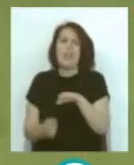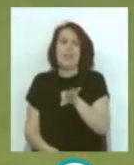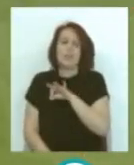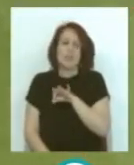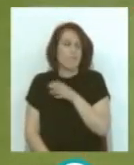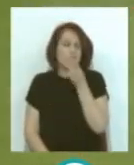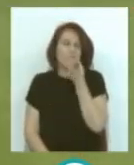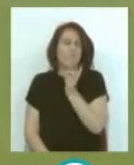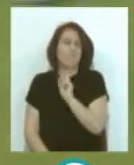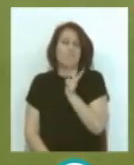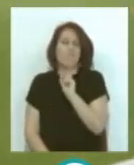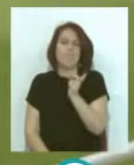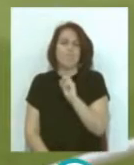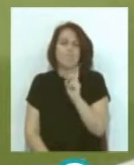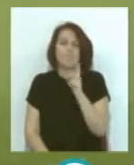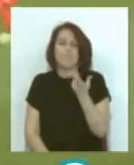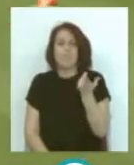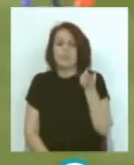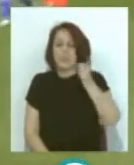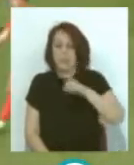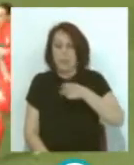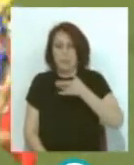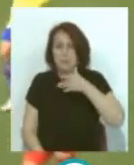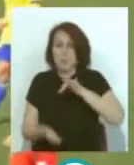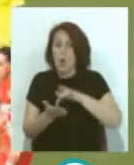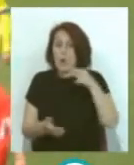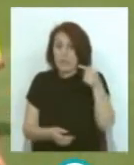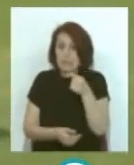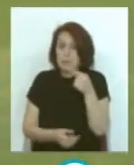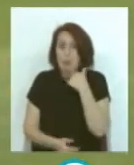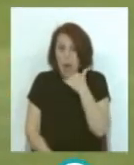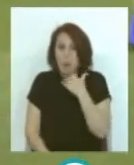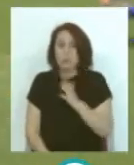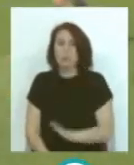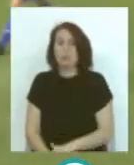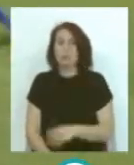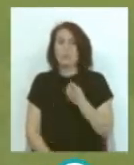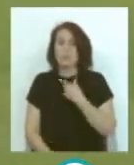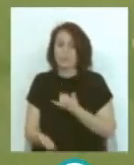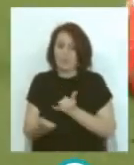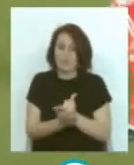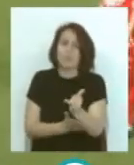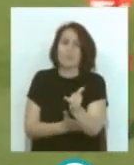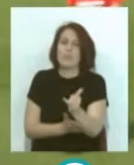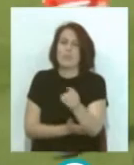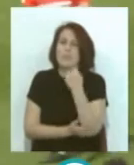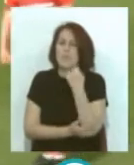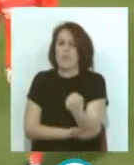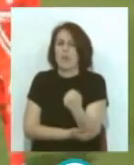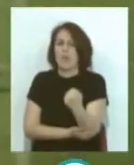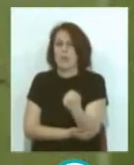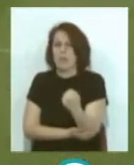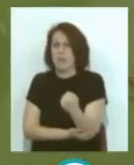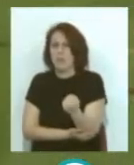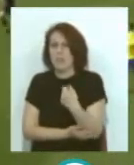correctas y bueno, hubo un hecho también negativo, una entrada muy, muy fuerte,